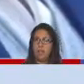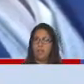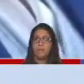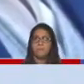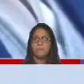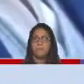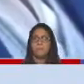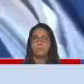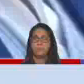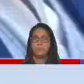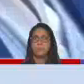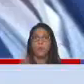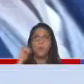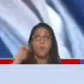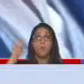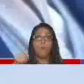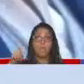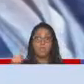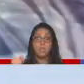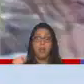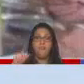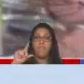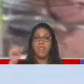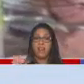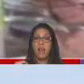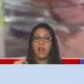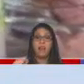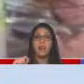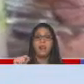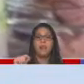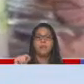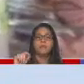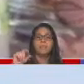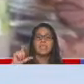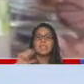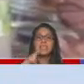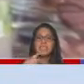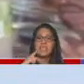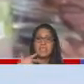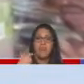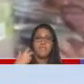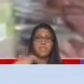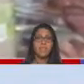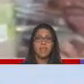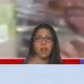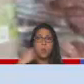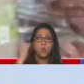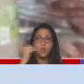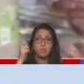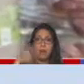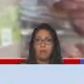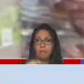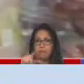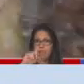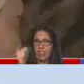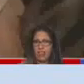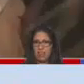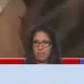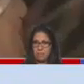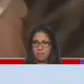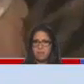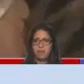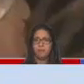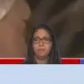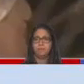son la jueza federal, doctora Cristina Posser Penso, y el fiscal Guzmán Federal de la ciudad de